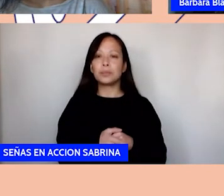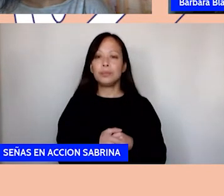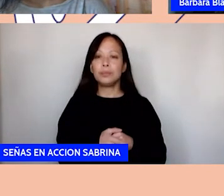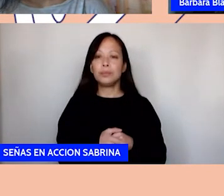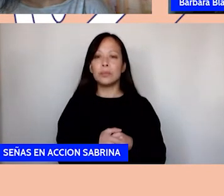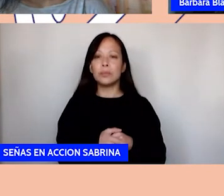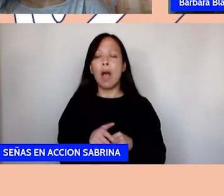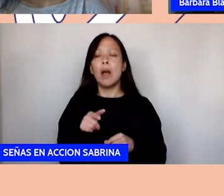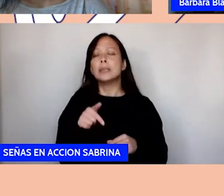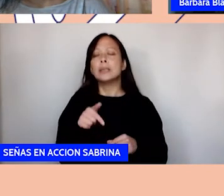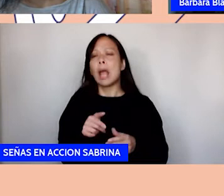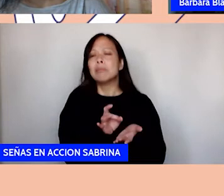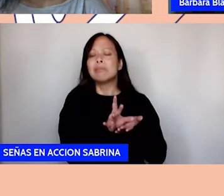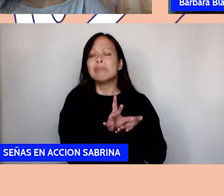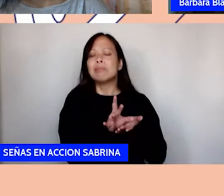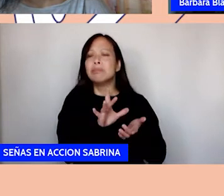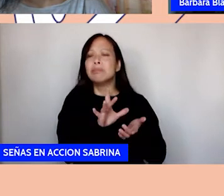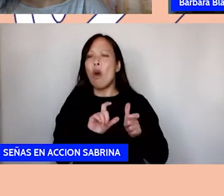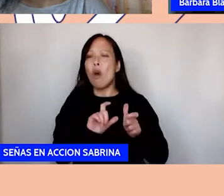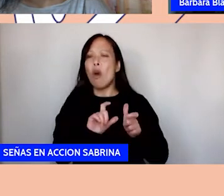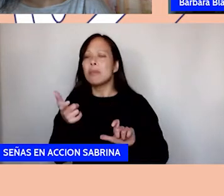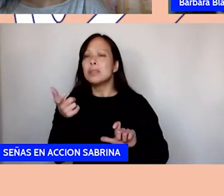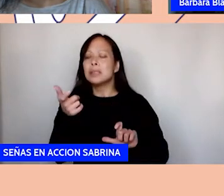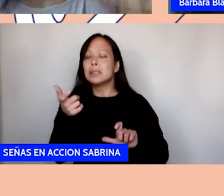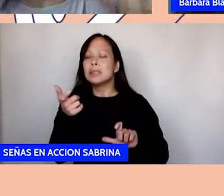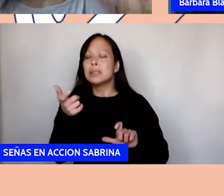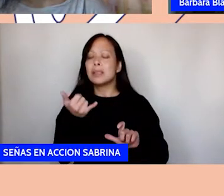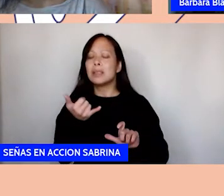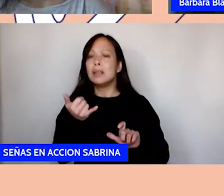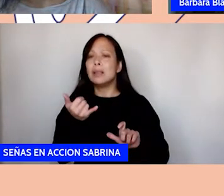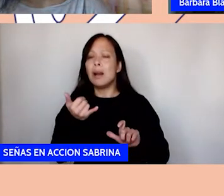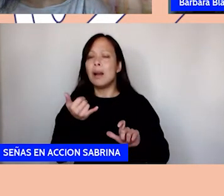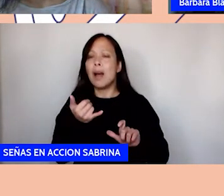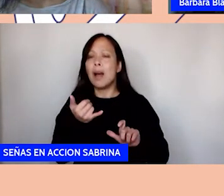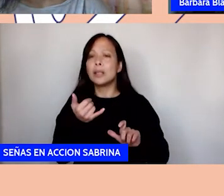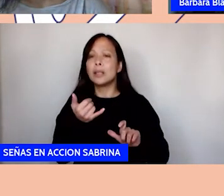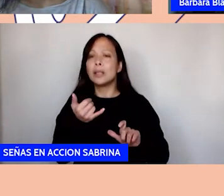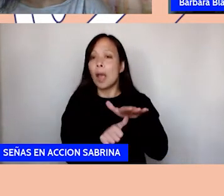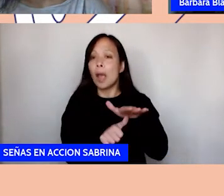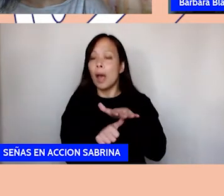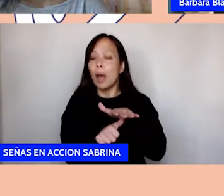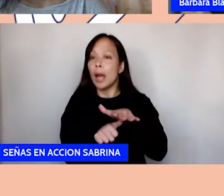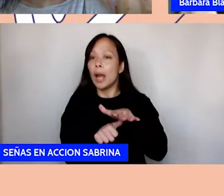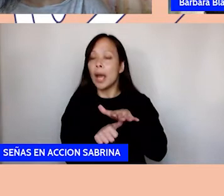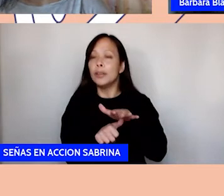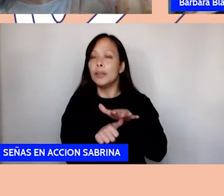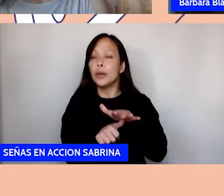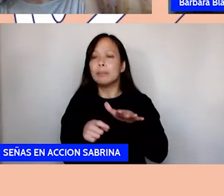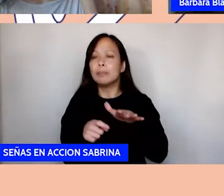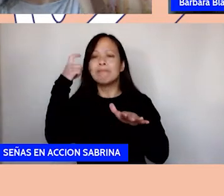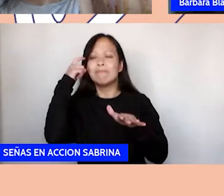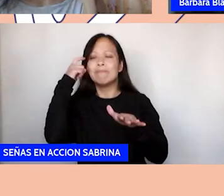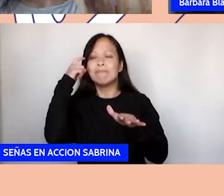en el sentido del género no es solo consciente. Yo creo que hay muchas cosas inconscientes que hacemos y que